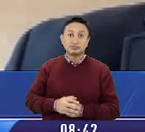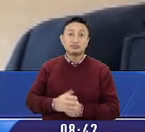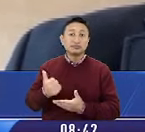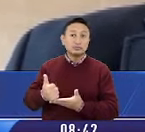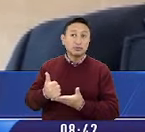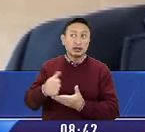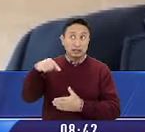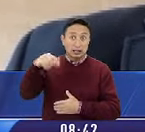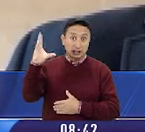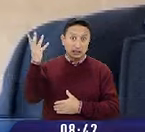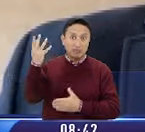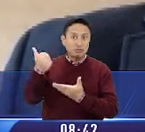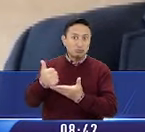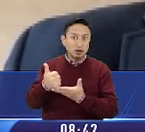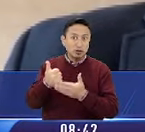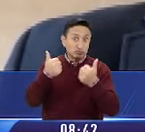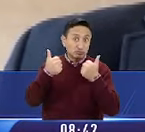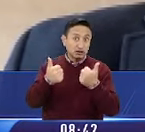clima, lo cual fue bueno,